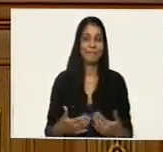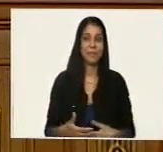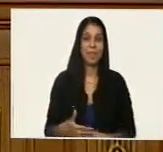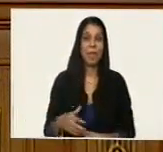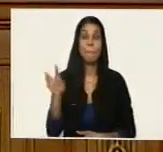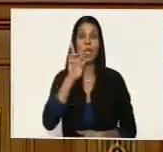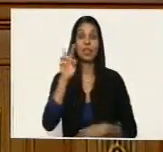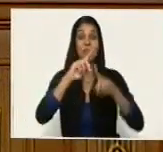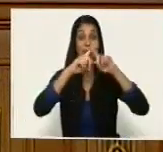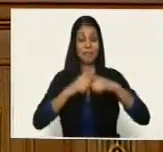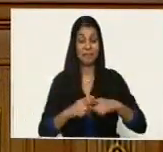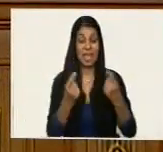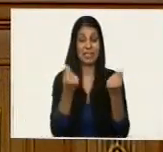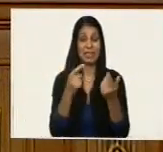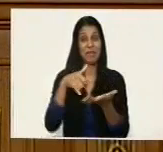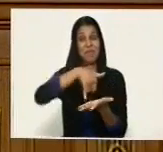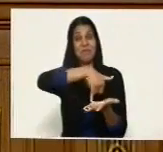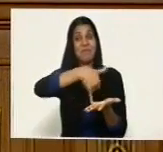mira.